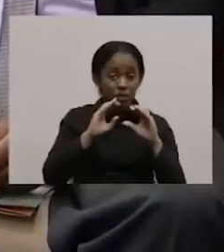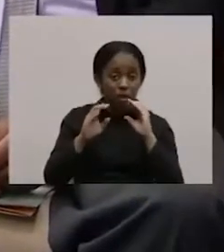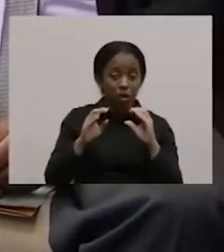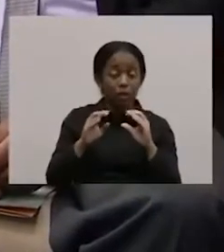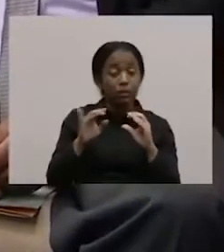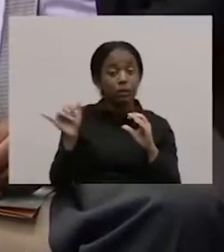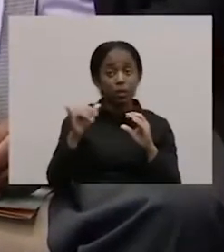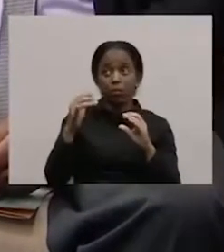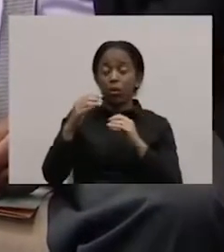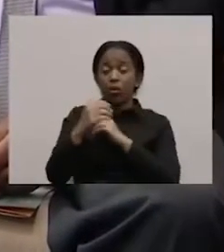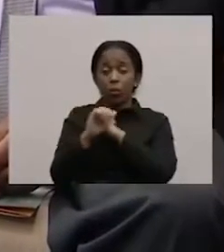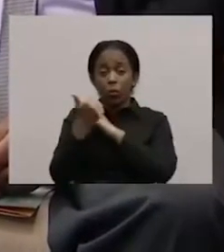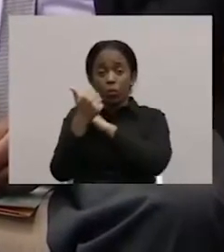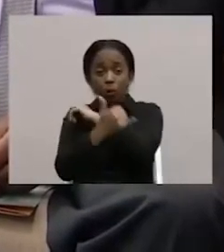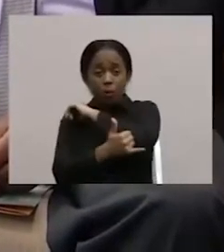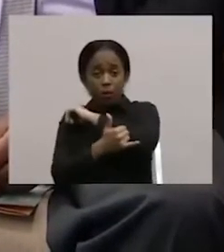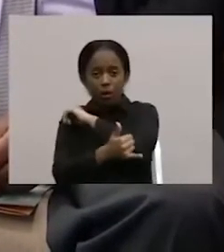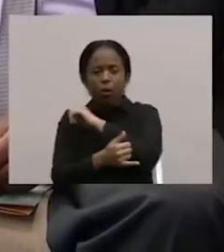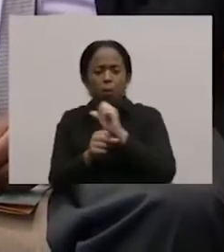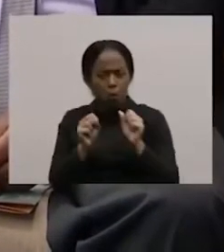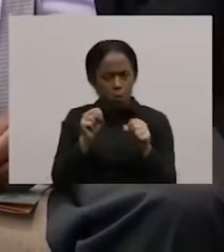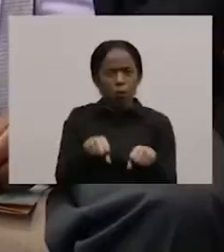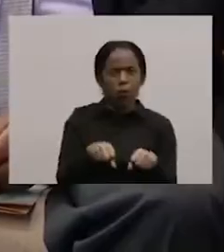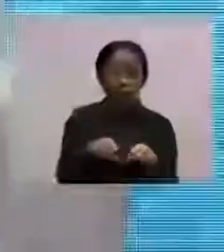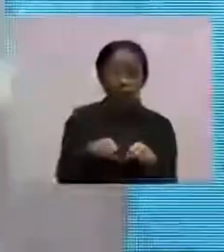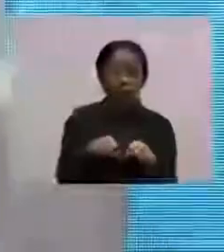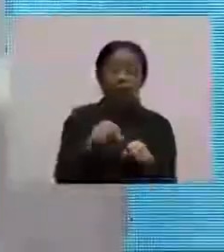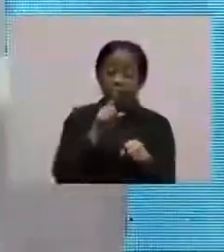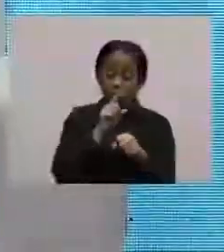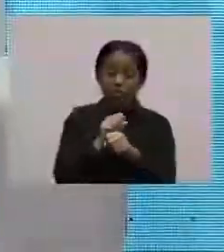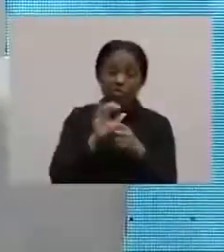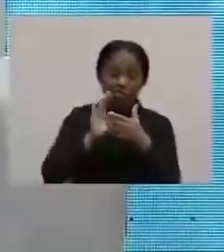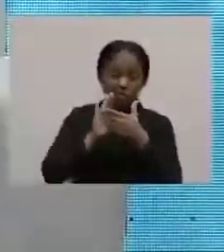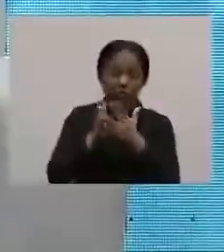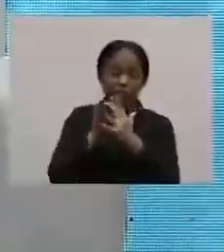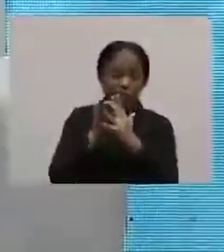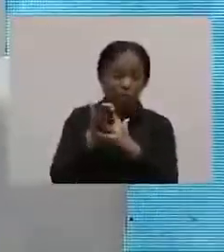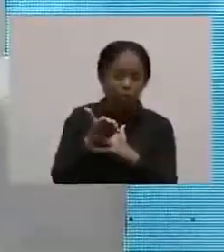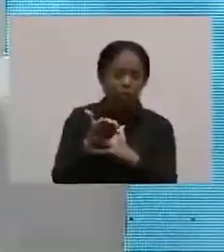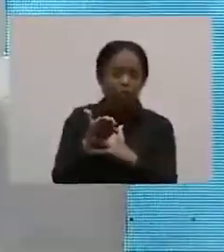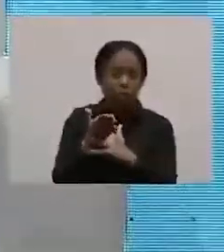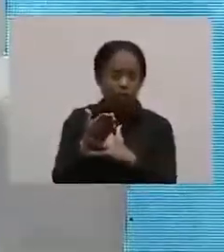nuestro país, eso también es posible. Y es un desafío que está todo el tiempo.